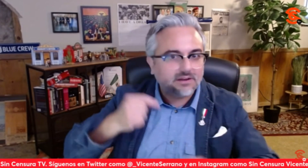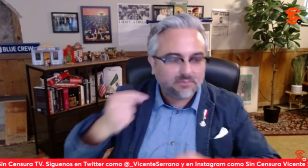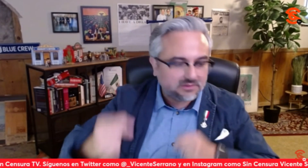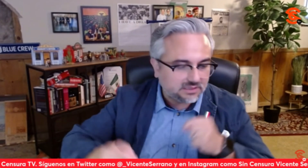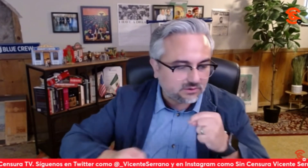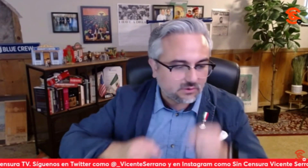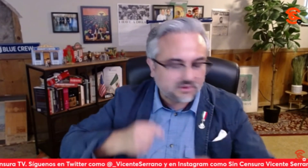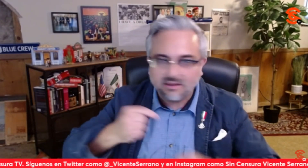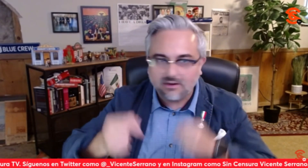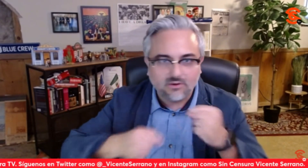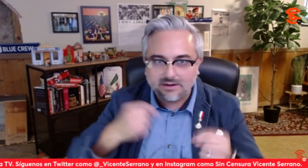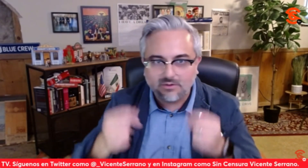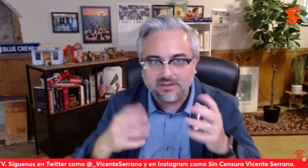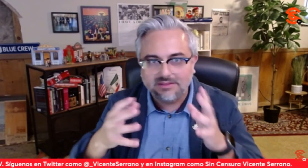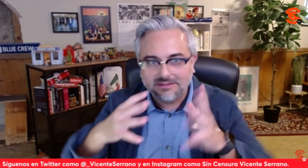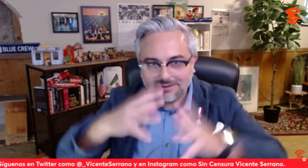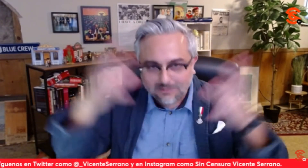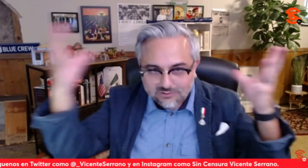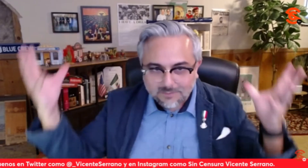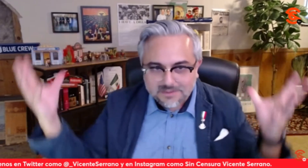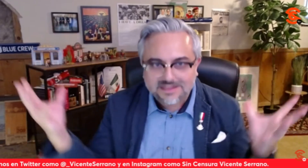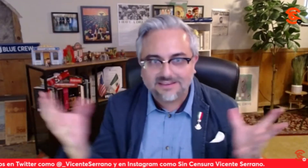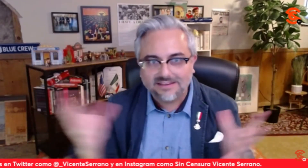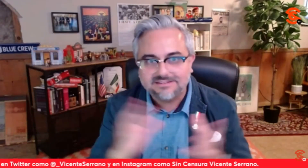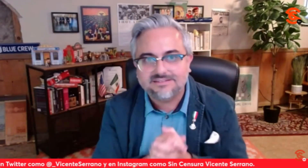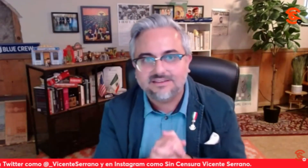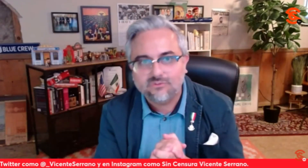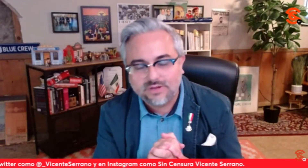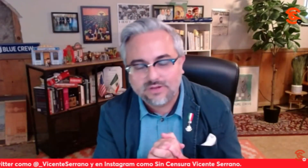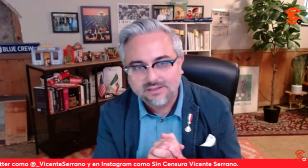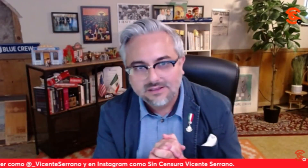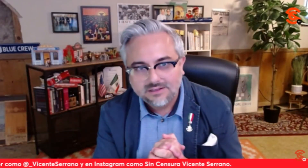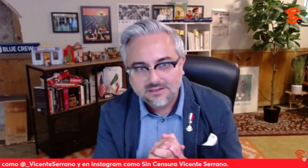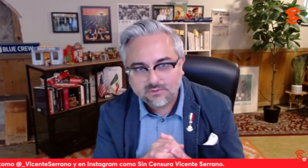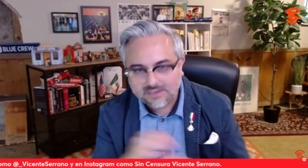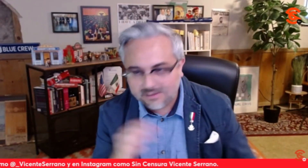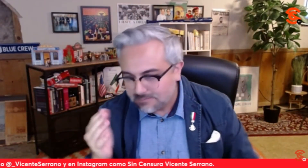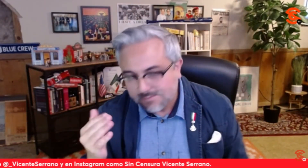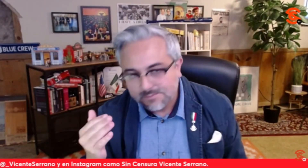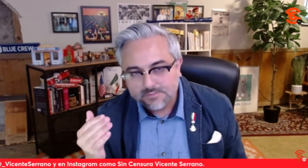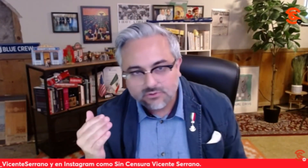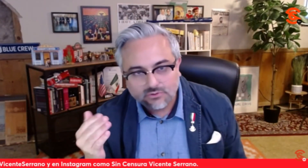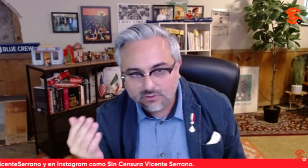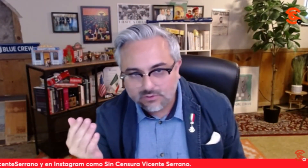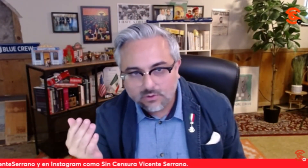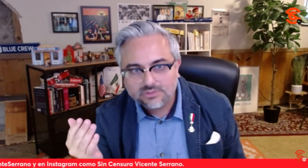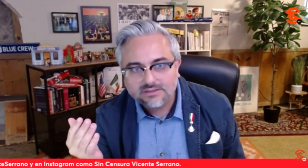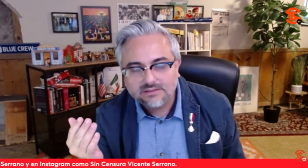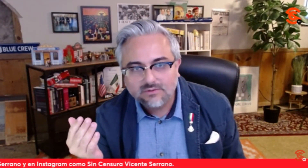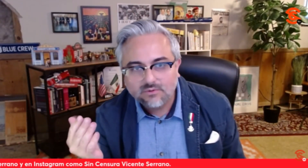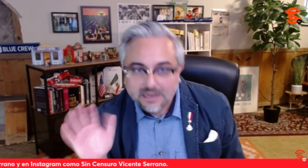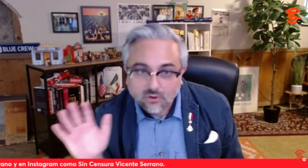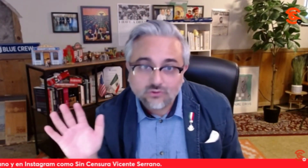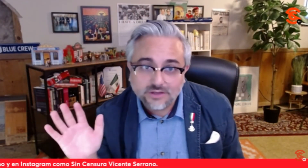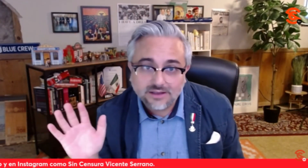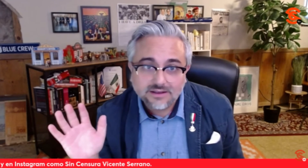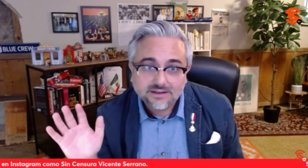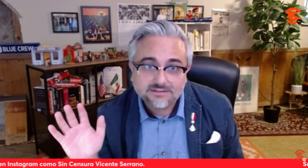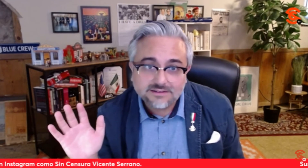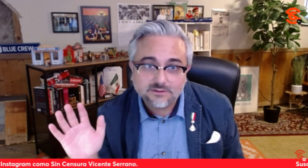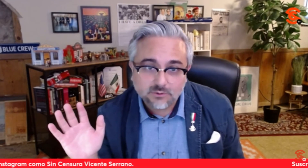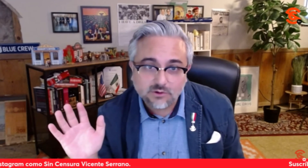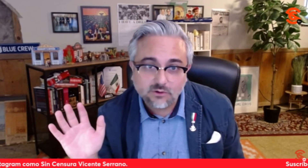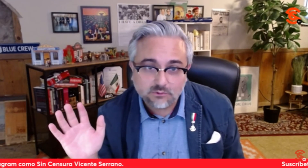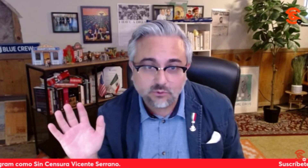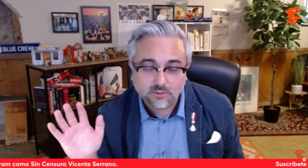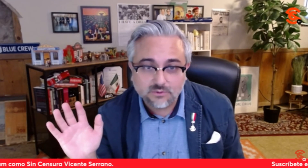estar repitiendo a lo largo de nuestra vida aquí en Sin Censura, porque yo se lo digo a usted, una cosa es